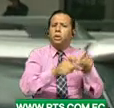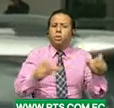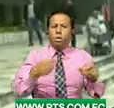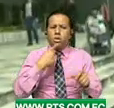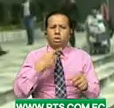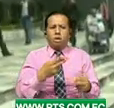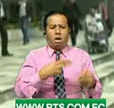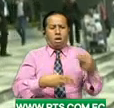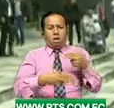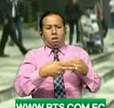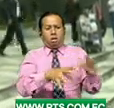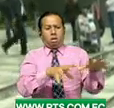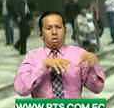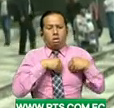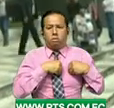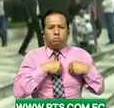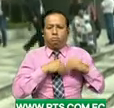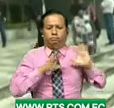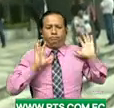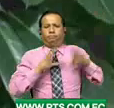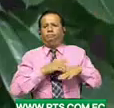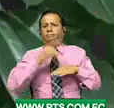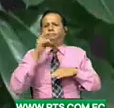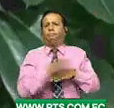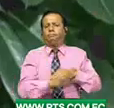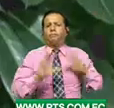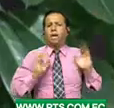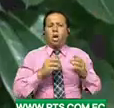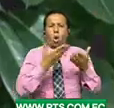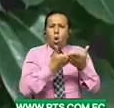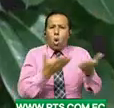herencia, es decir, no aceptar pasivos ni activos.